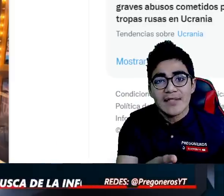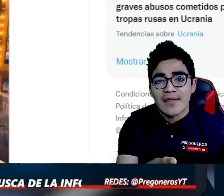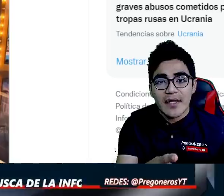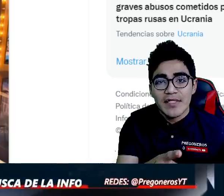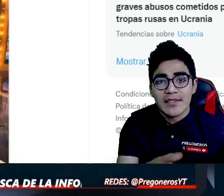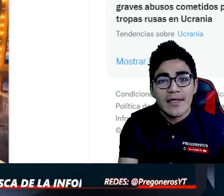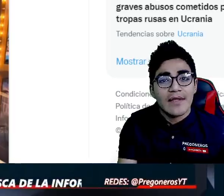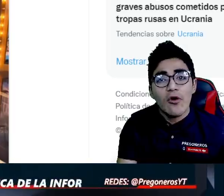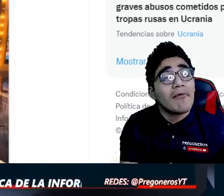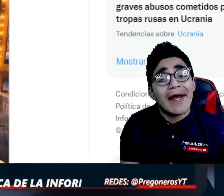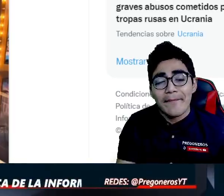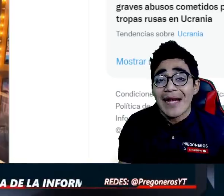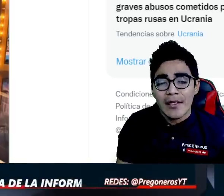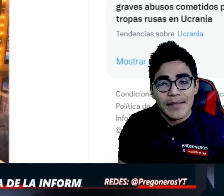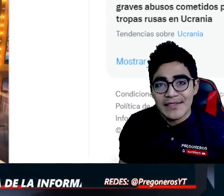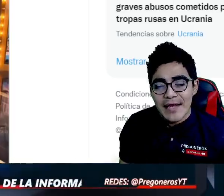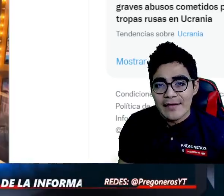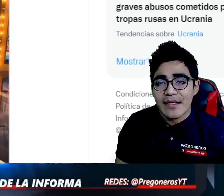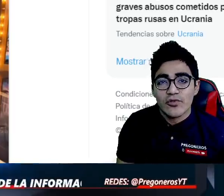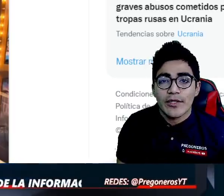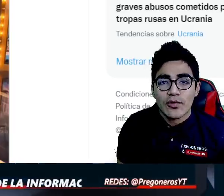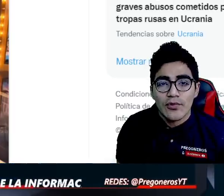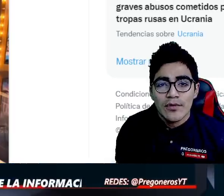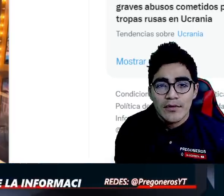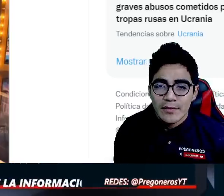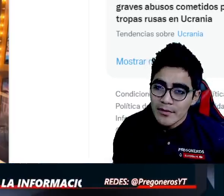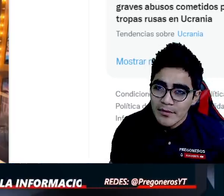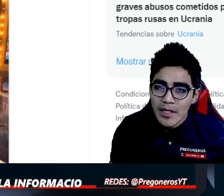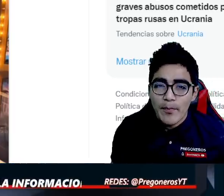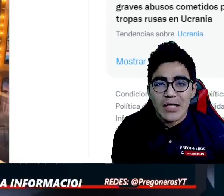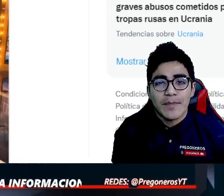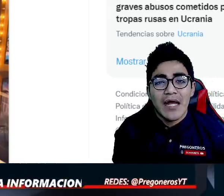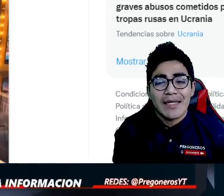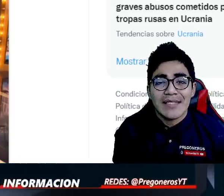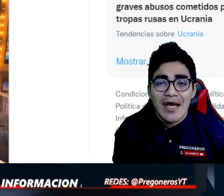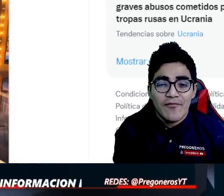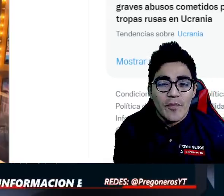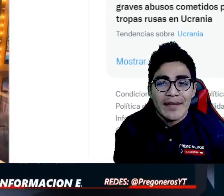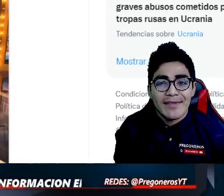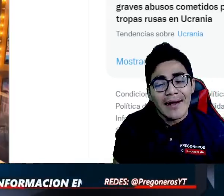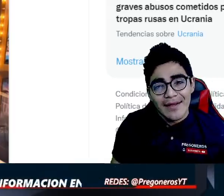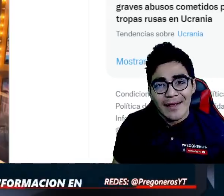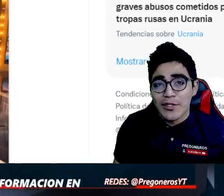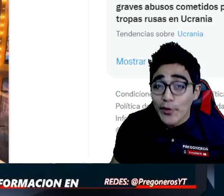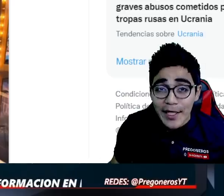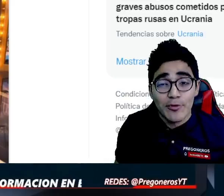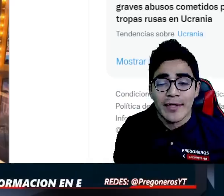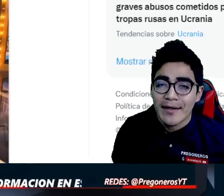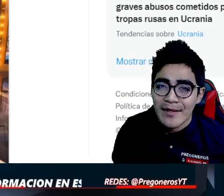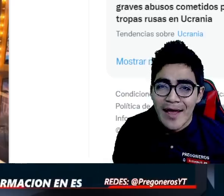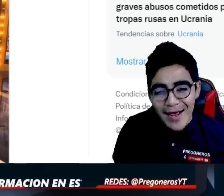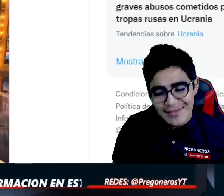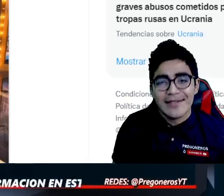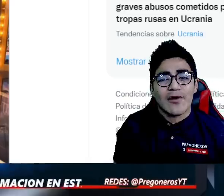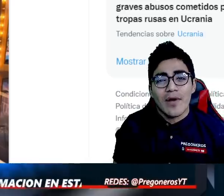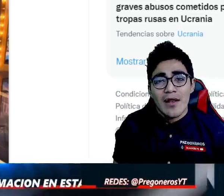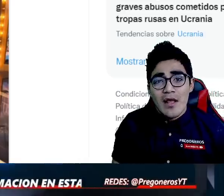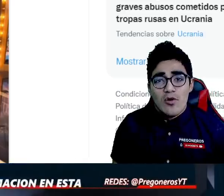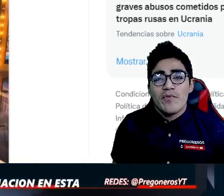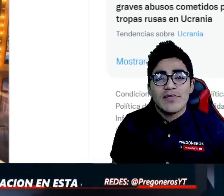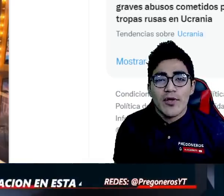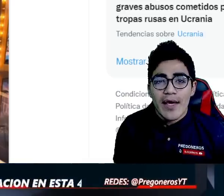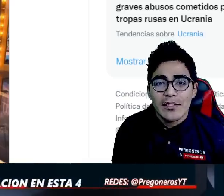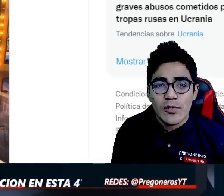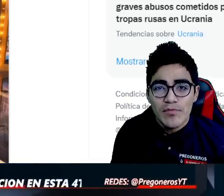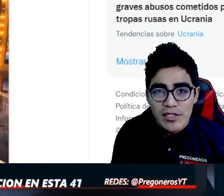Murayama en esa entrevista se dedicó a hablar mal del presidente y sobre todo, en pocas palabras, a fomentar el no ir a votar. Así tal cual.